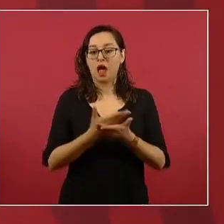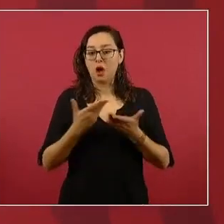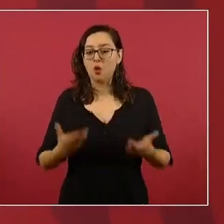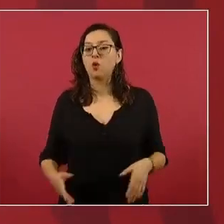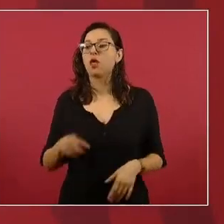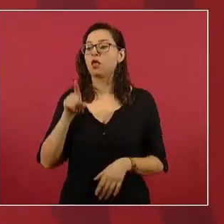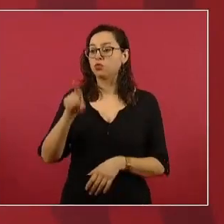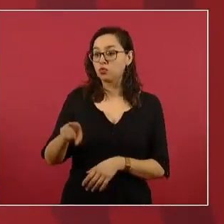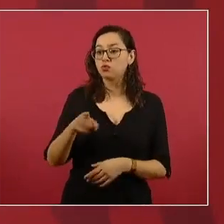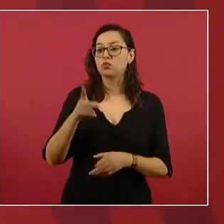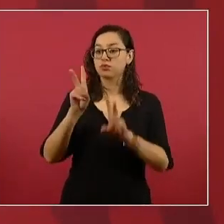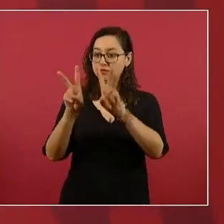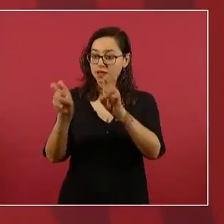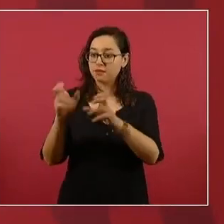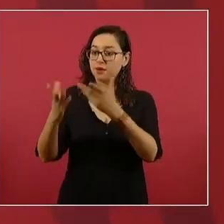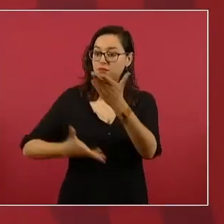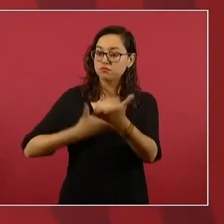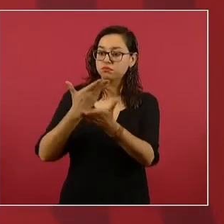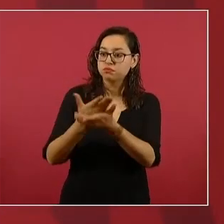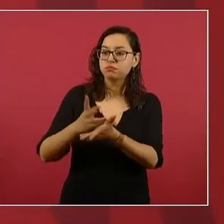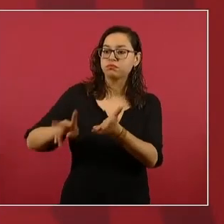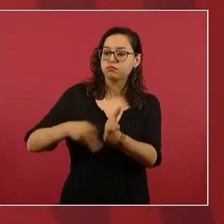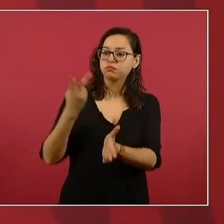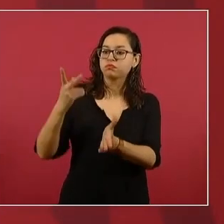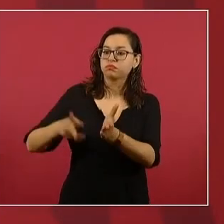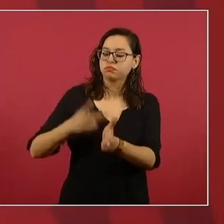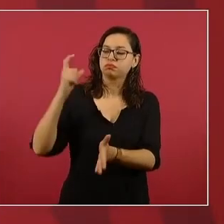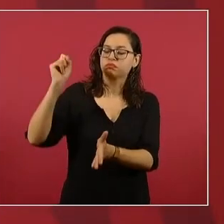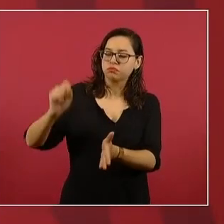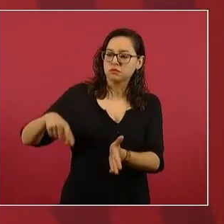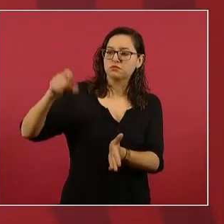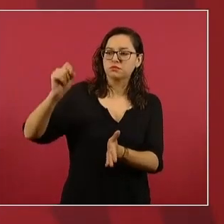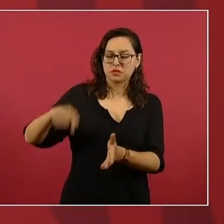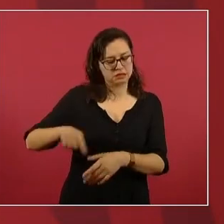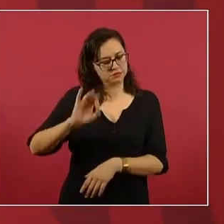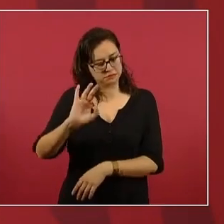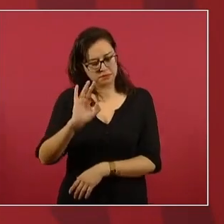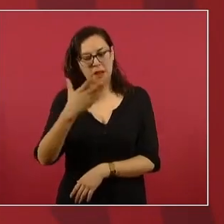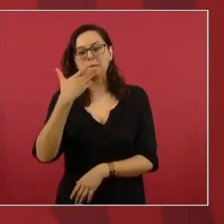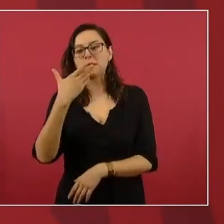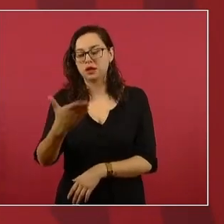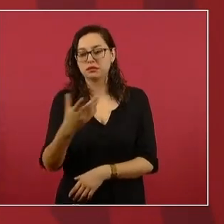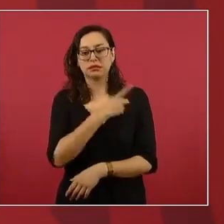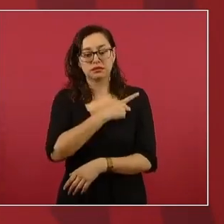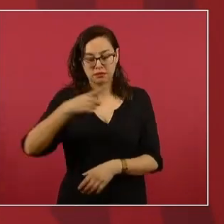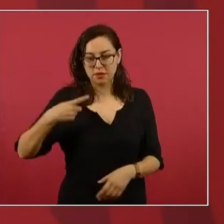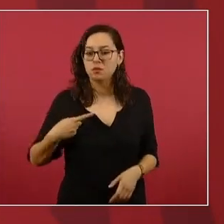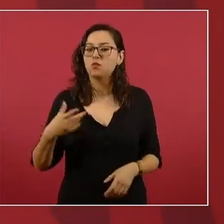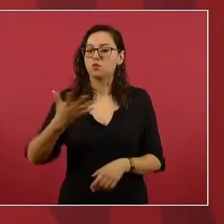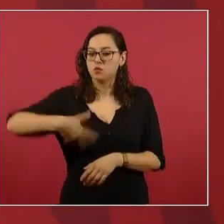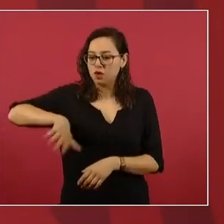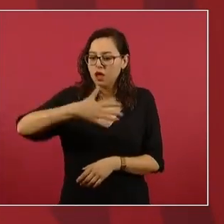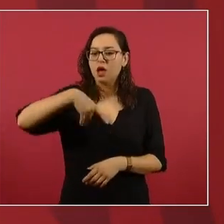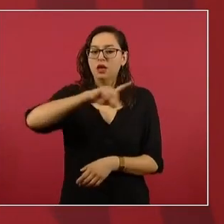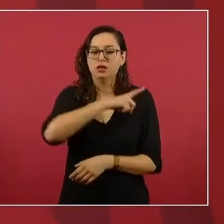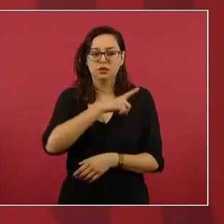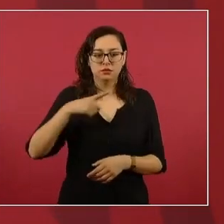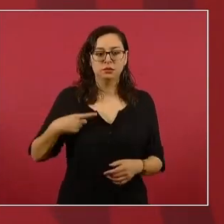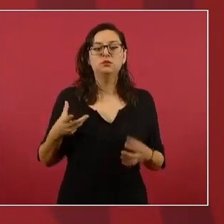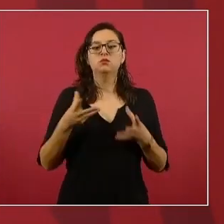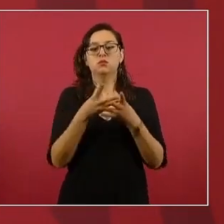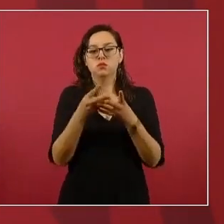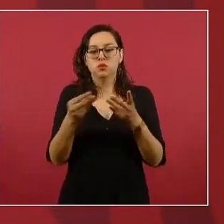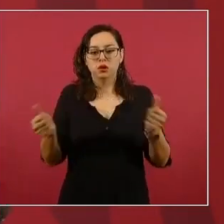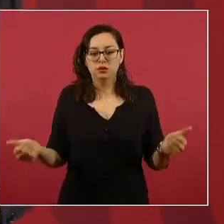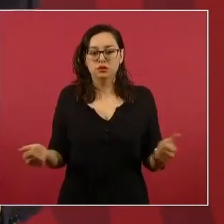lleguemos a resolverlo. Lo mismo aprovecho para decir, y salió de